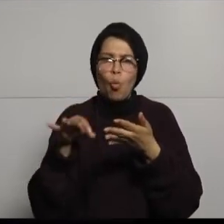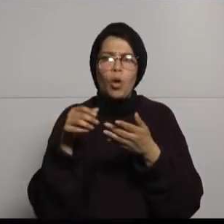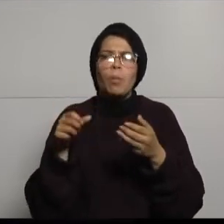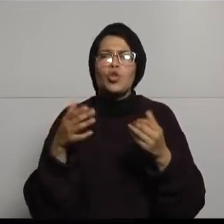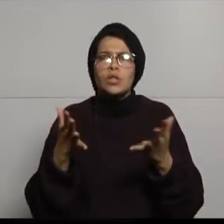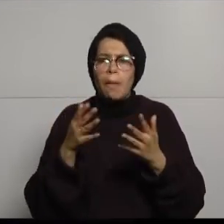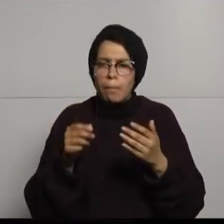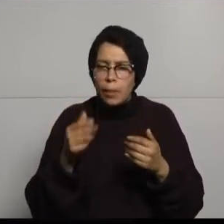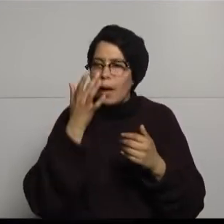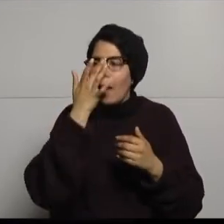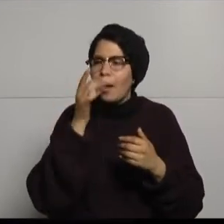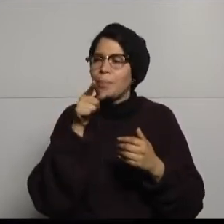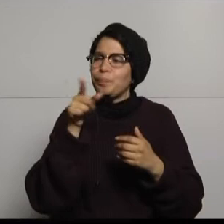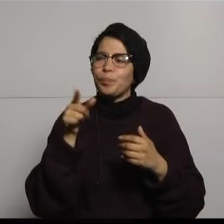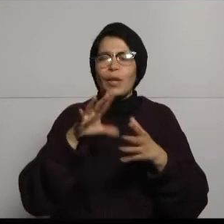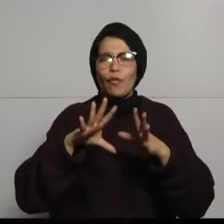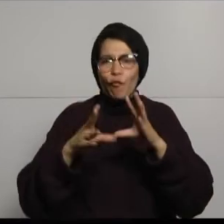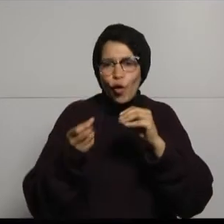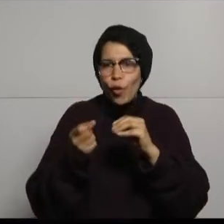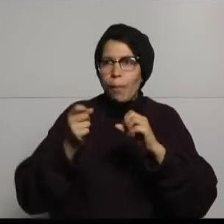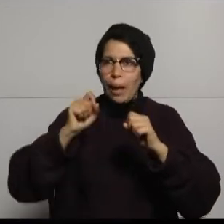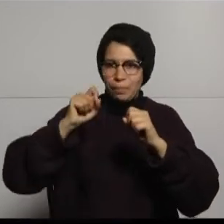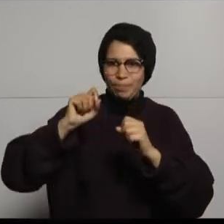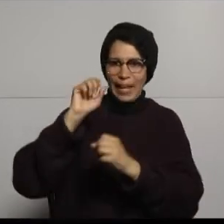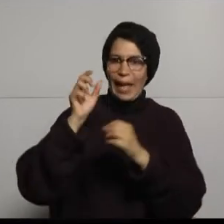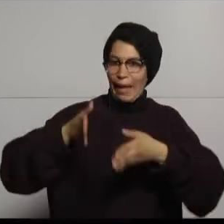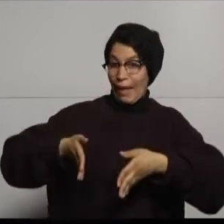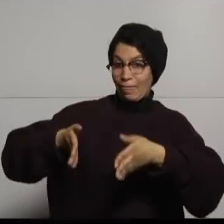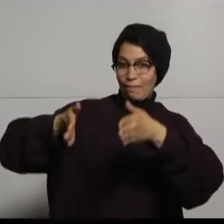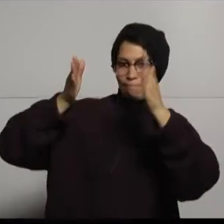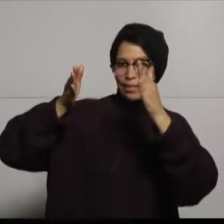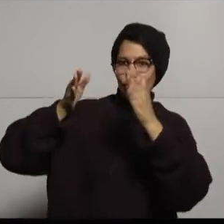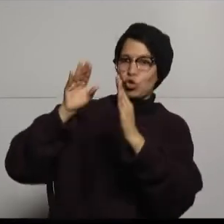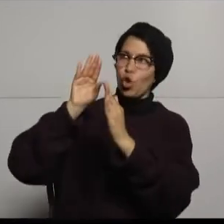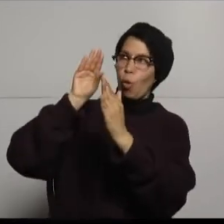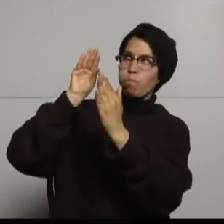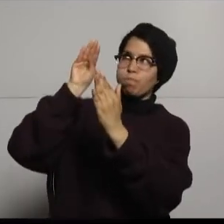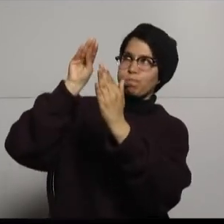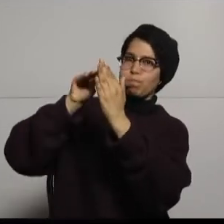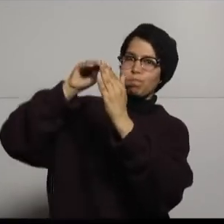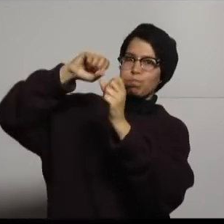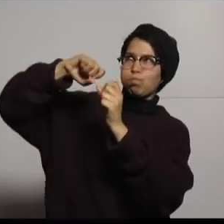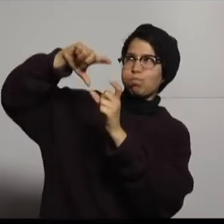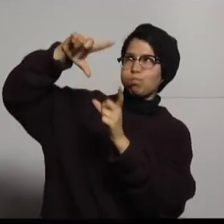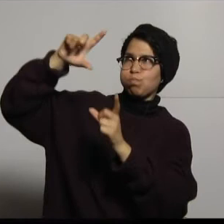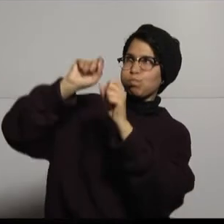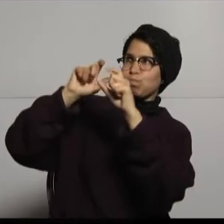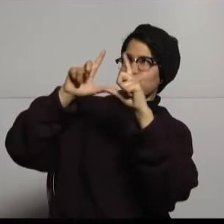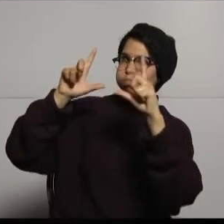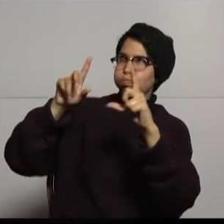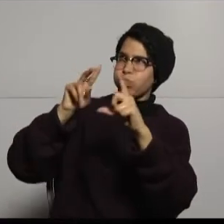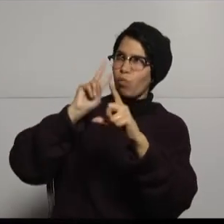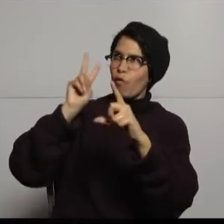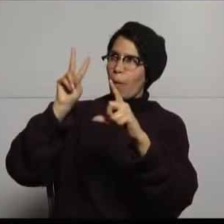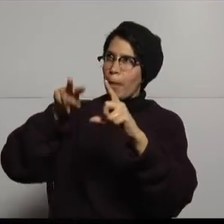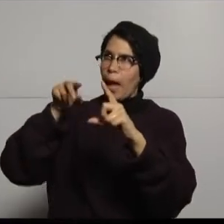en edificios. Y en este caso en un edificio muy simbólico. Este edificio, esta es la culata del Teatro Municipal de Medellín, como